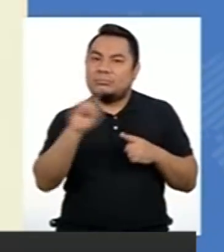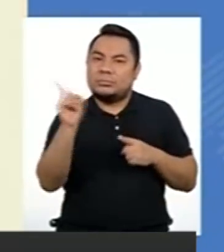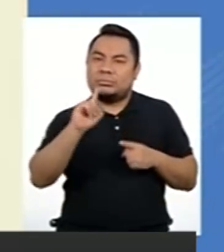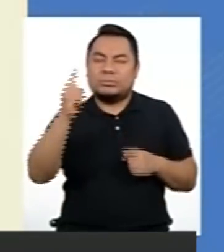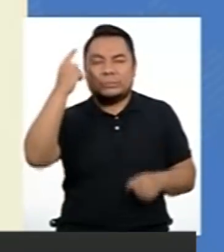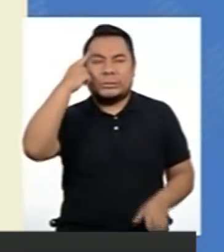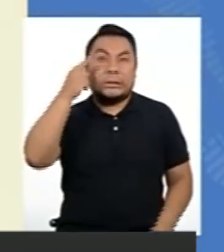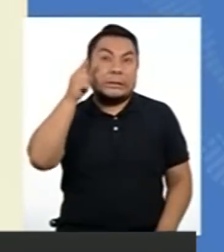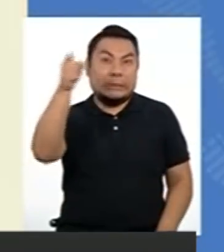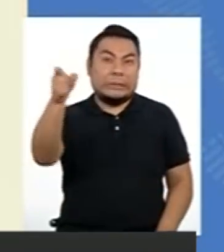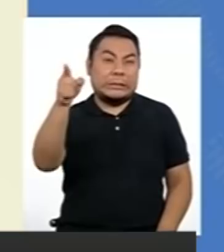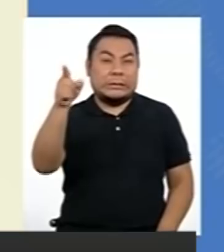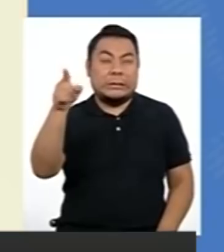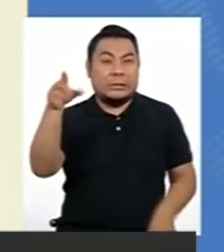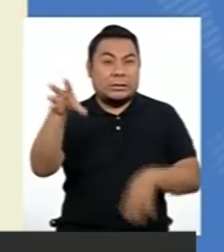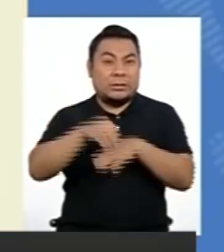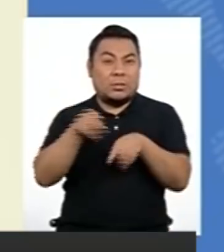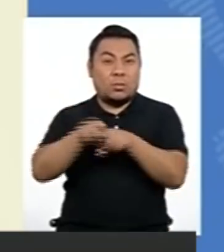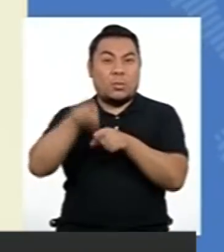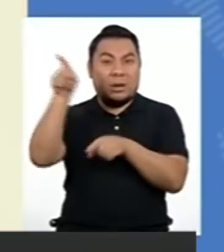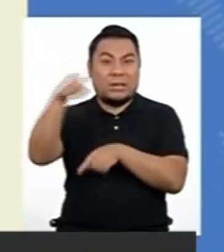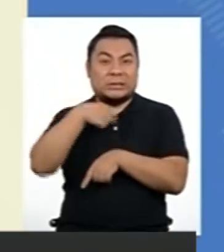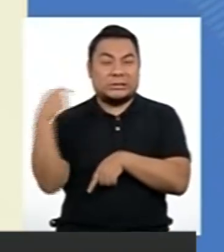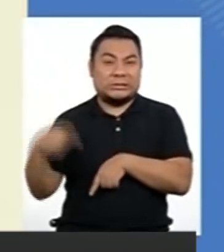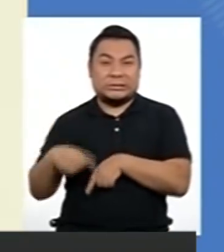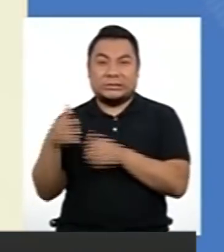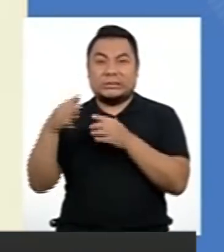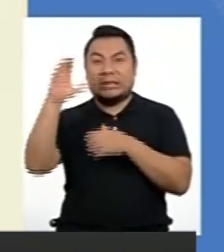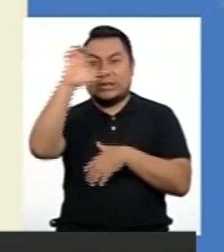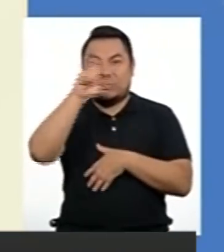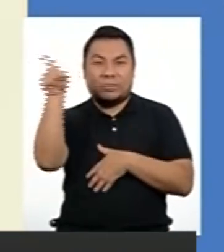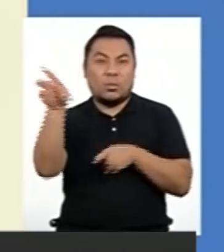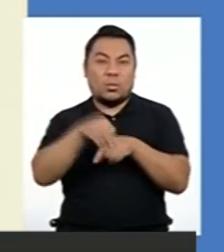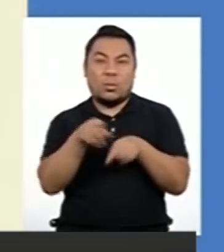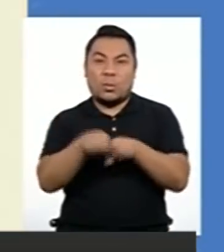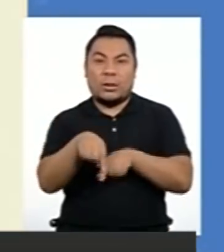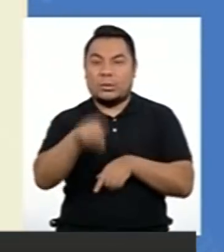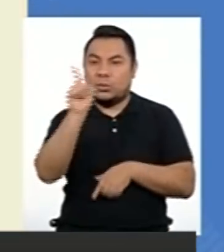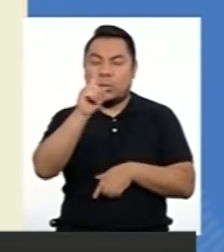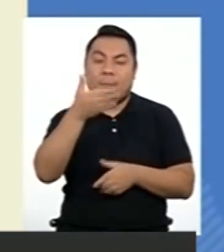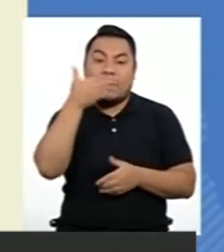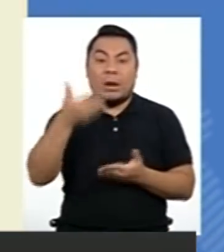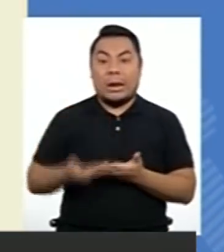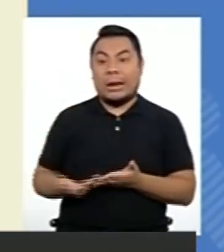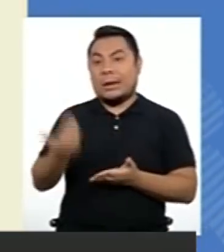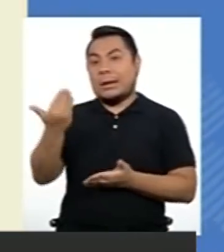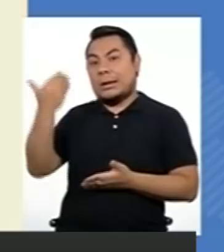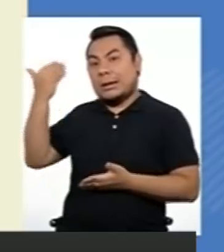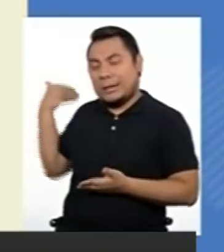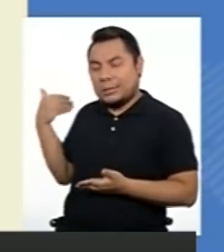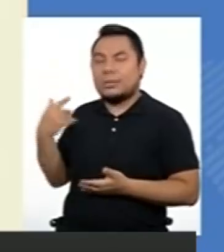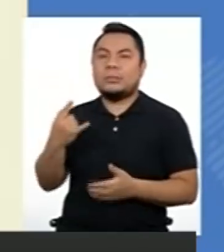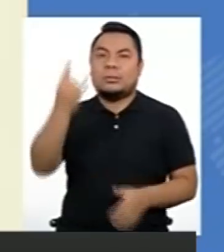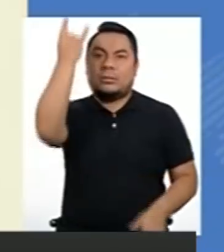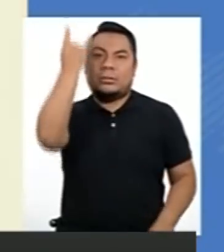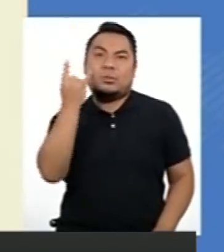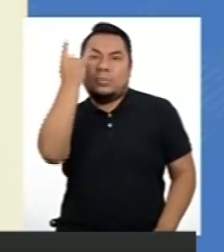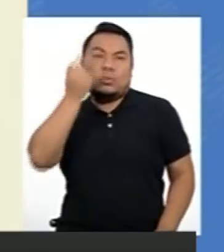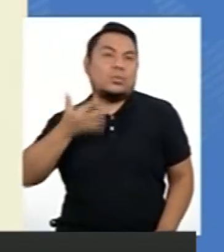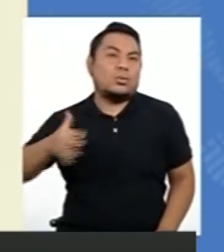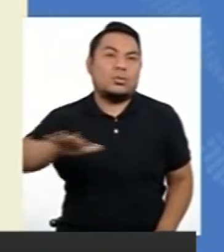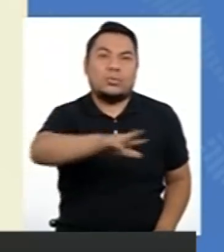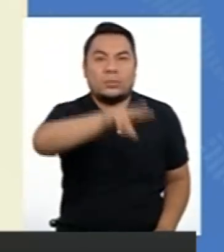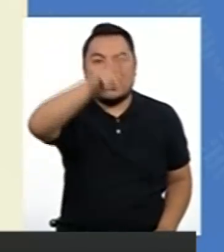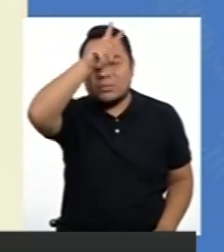decisiones el 15 de marzo, drásticas, extremas. Declarar un estado de emergencia es